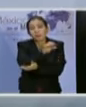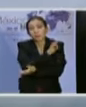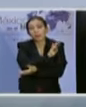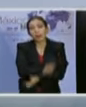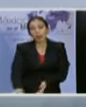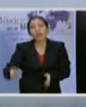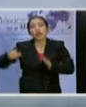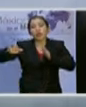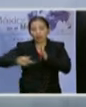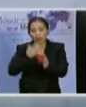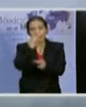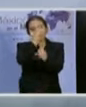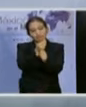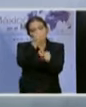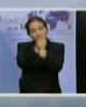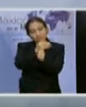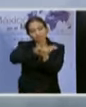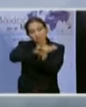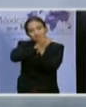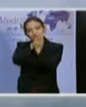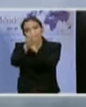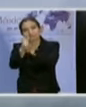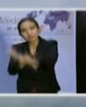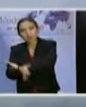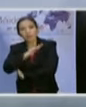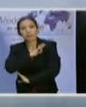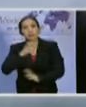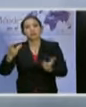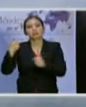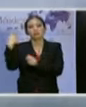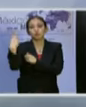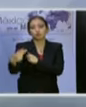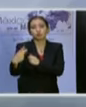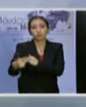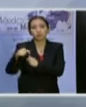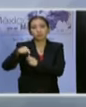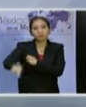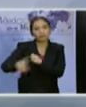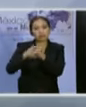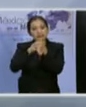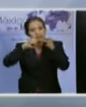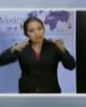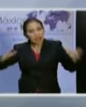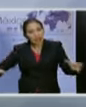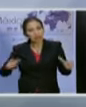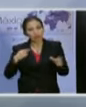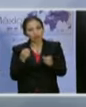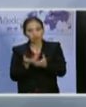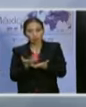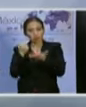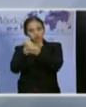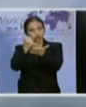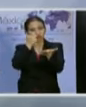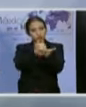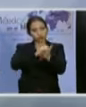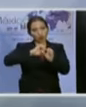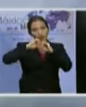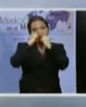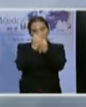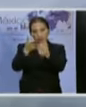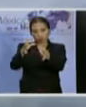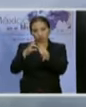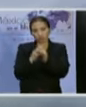puede renovarse, puede transformarse y puede hacer suyas las grandes causas que encabezan las organizaciones de